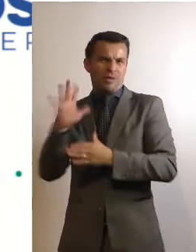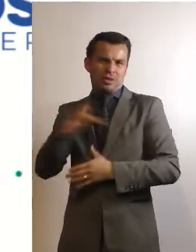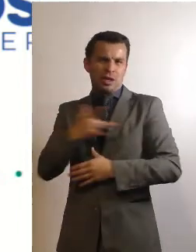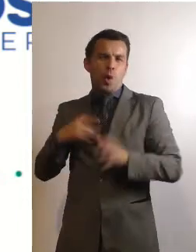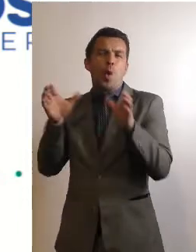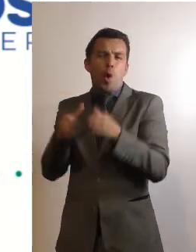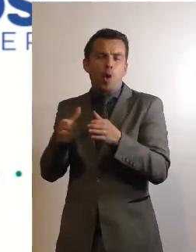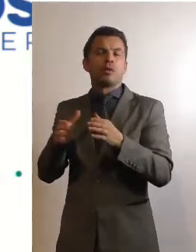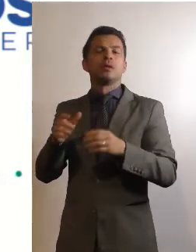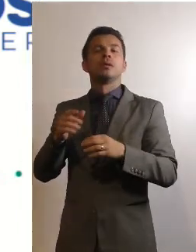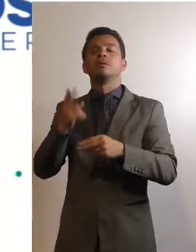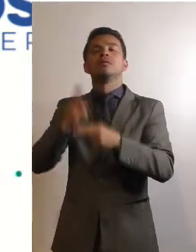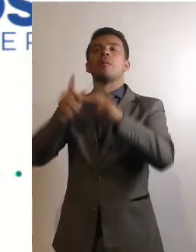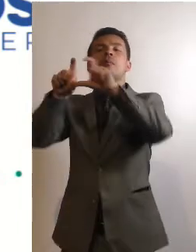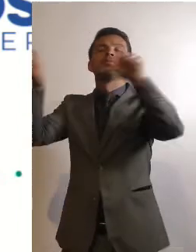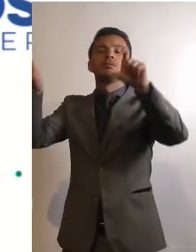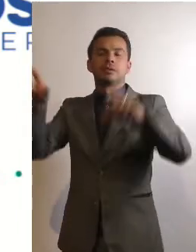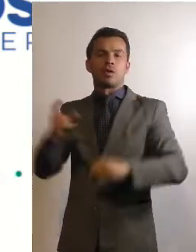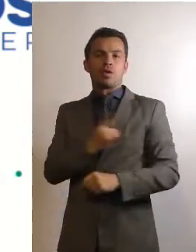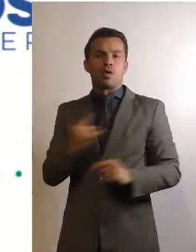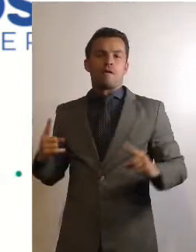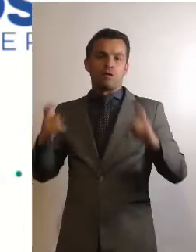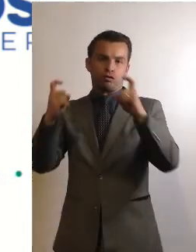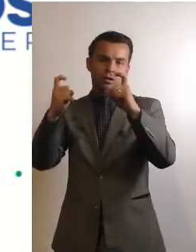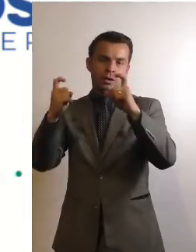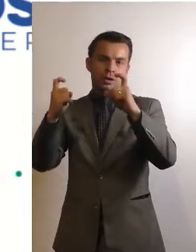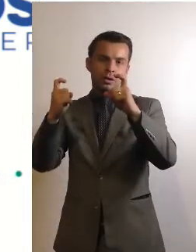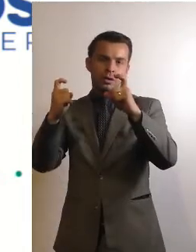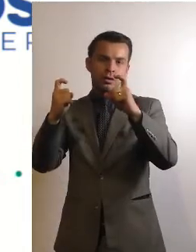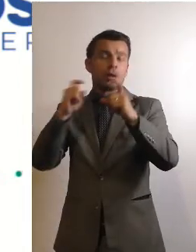en donde se ofertarán servicios